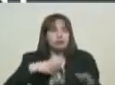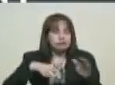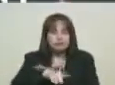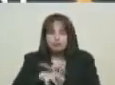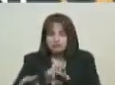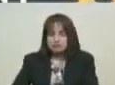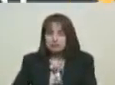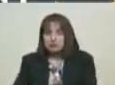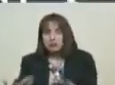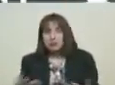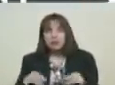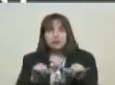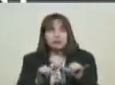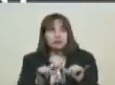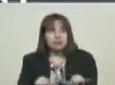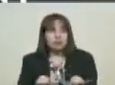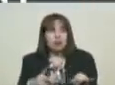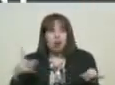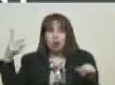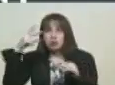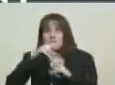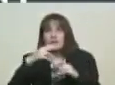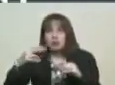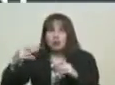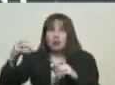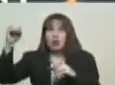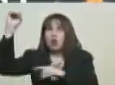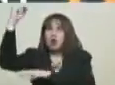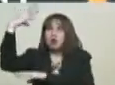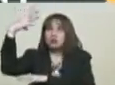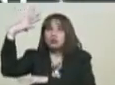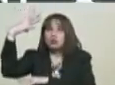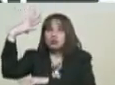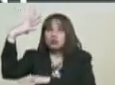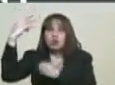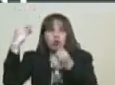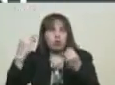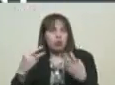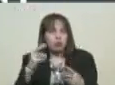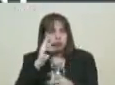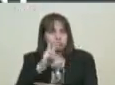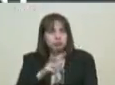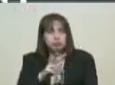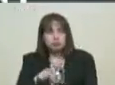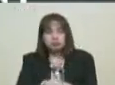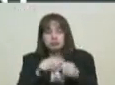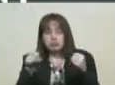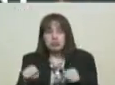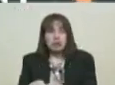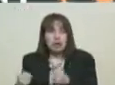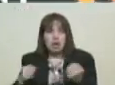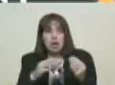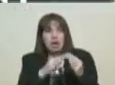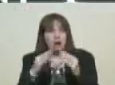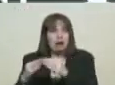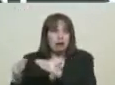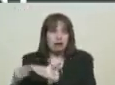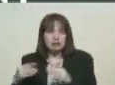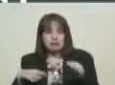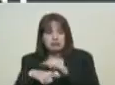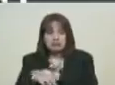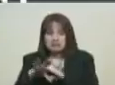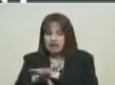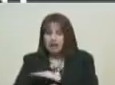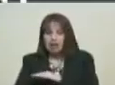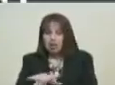inmediatamente a la falla. Ahorita estamos cortando un poste de luz para poder intervenir y derrumbar estas viviendas y poder llegar a la falla. En el